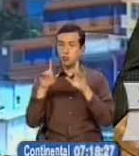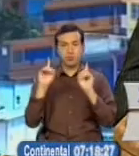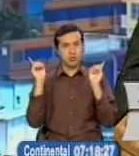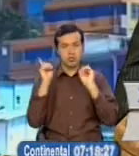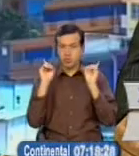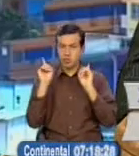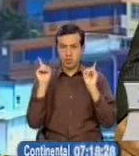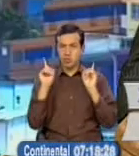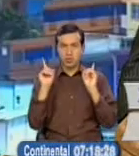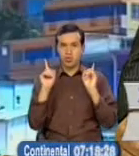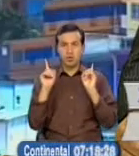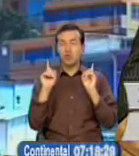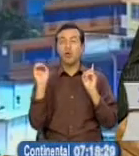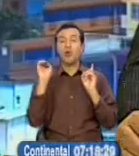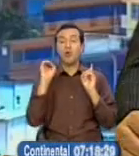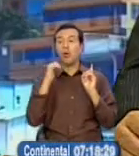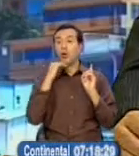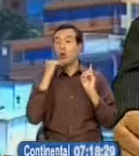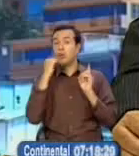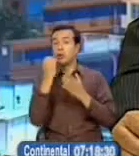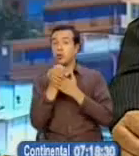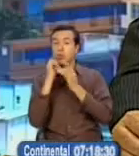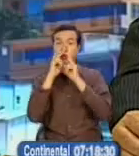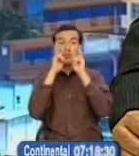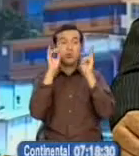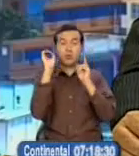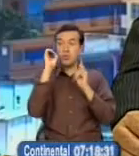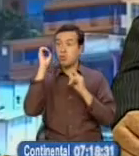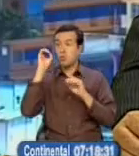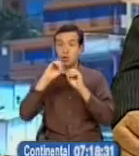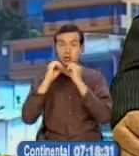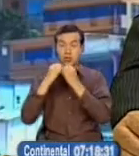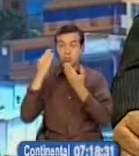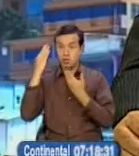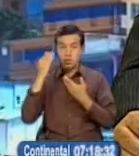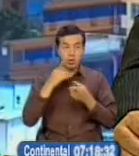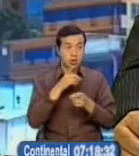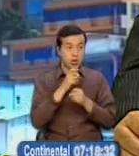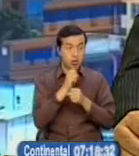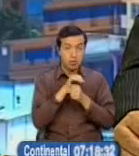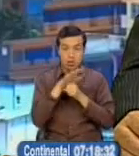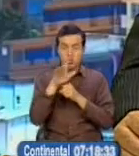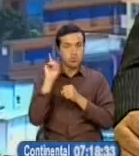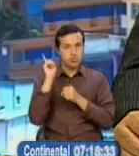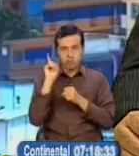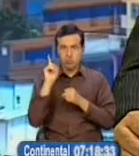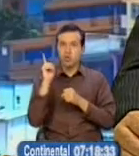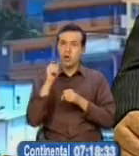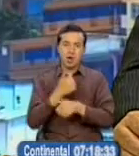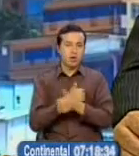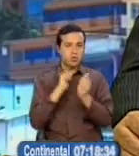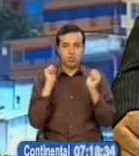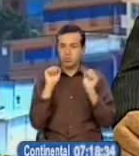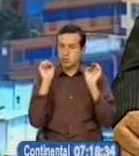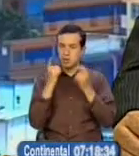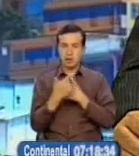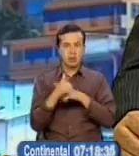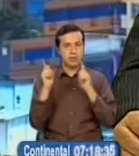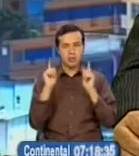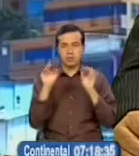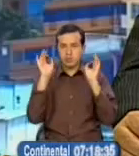poder alguno, ni de poderes económicos ni de poderes políticos. La universidad debe ser eso, autonomía y